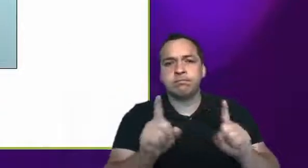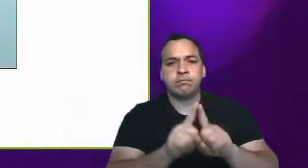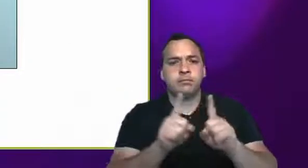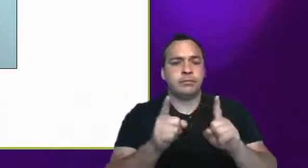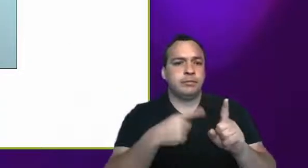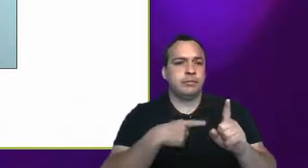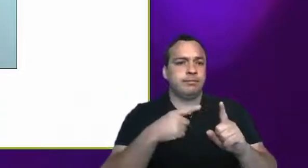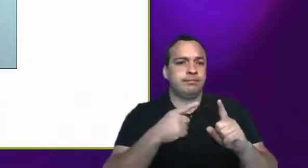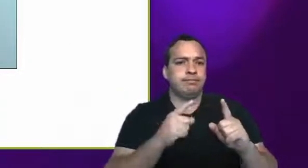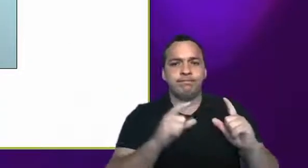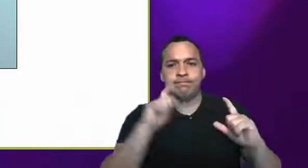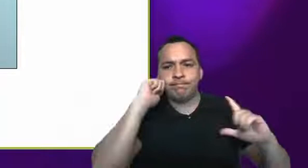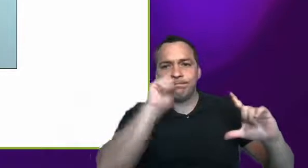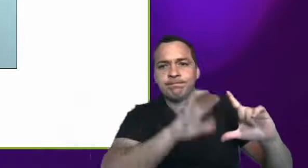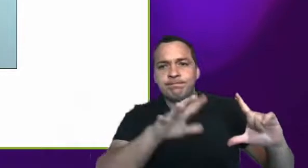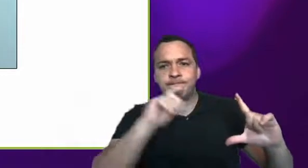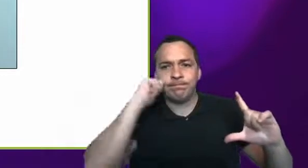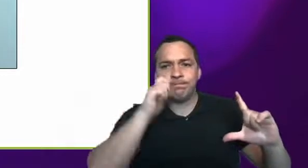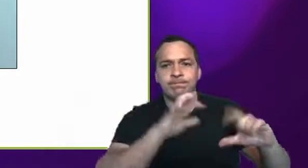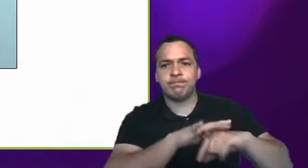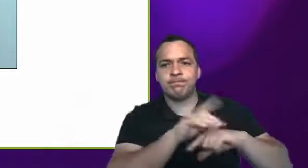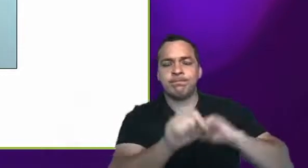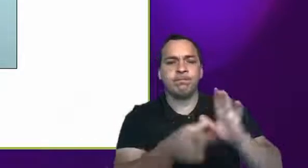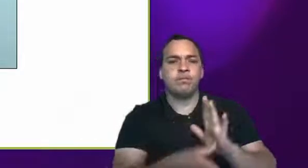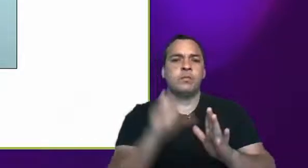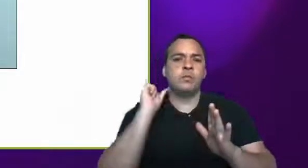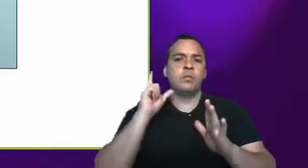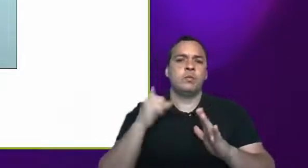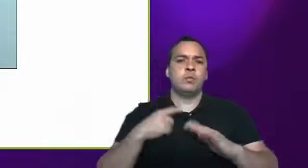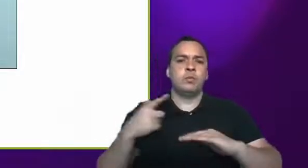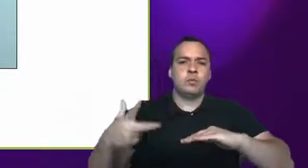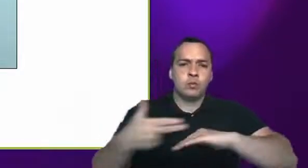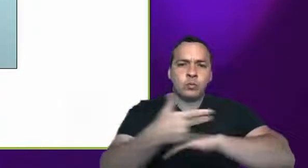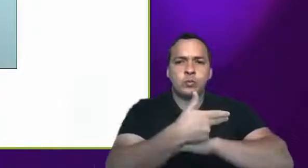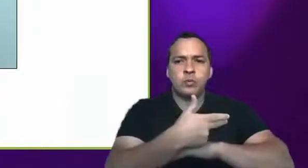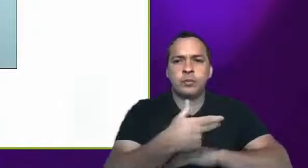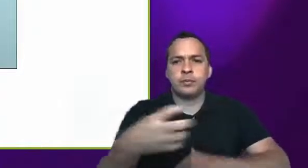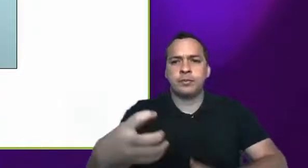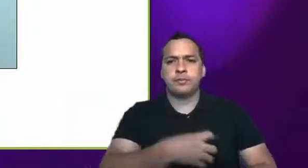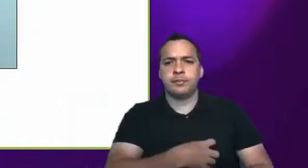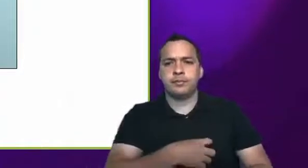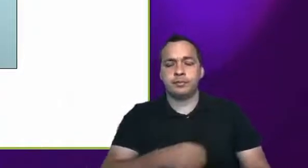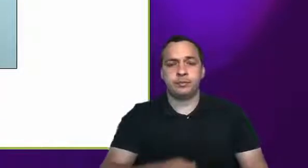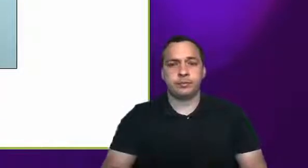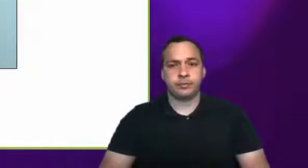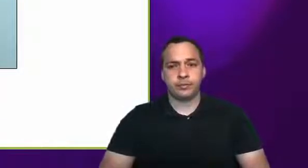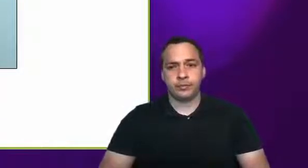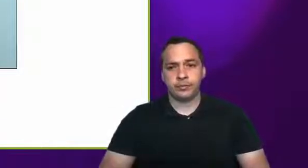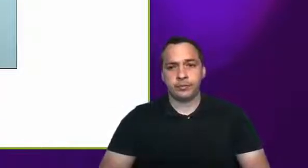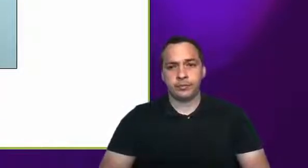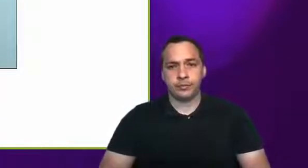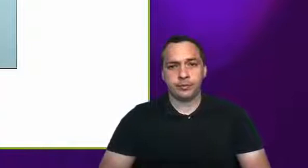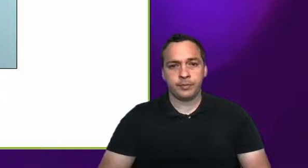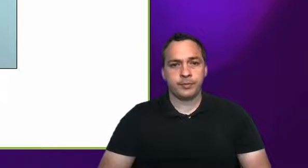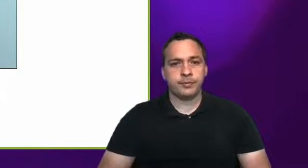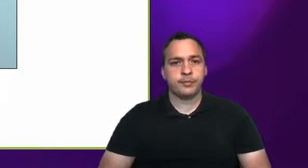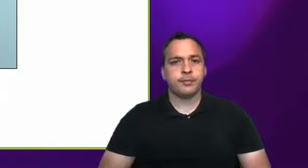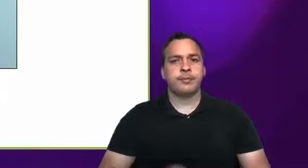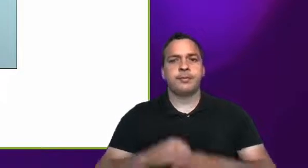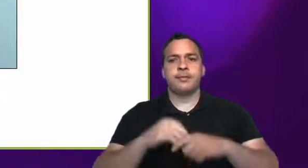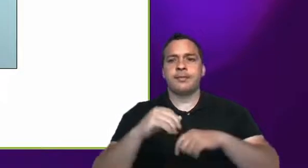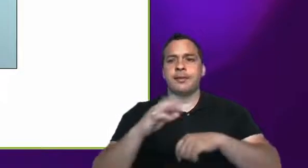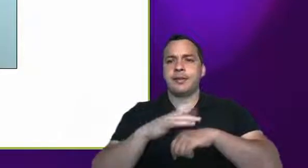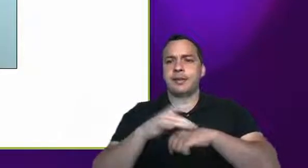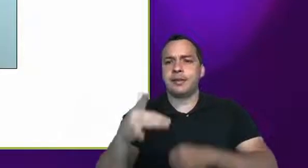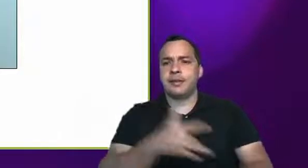viene, digamos, operado antes de la procedura del trasplante. La enfermedad en el hígado no tiene que ser superior